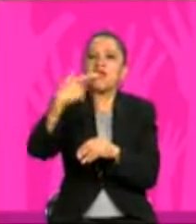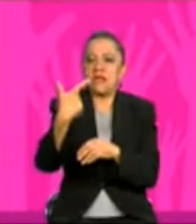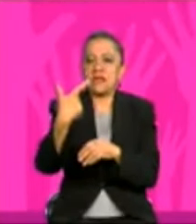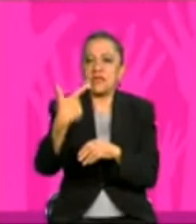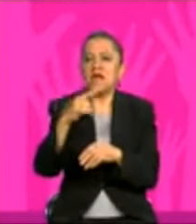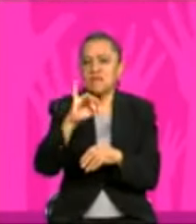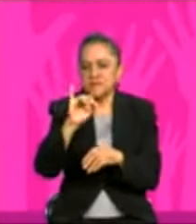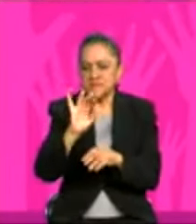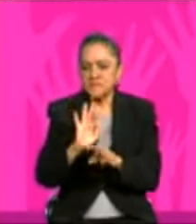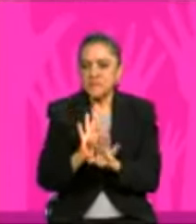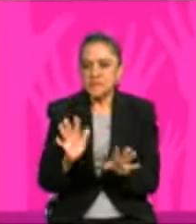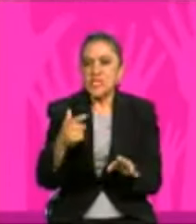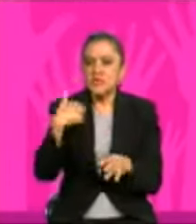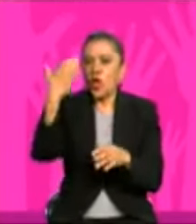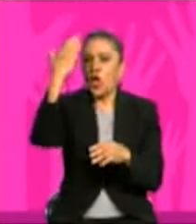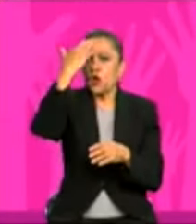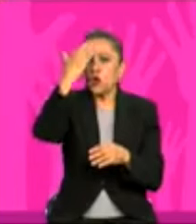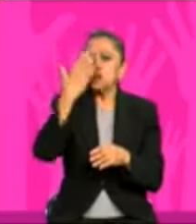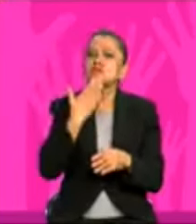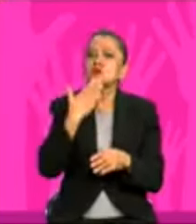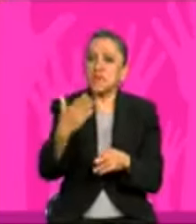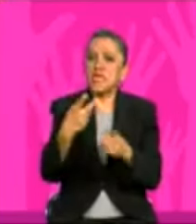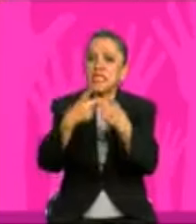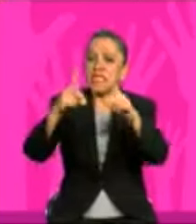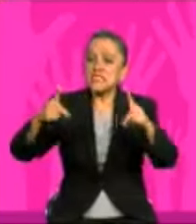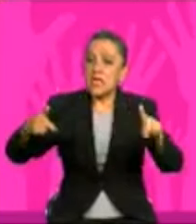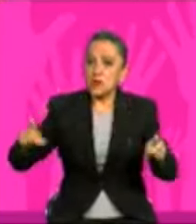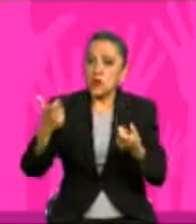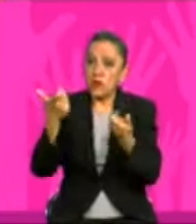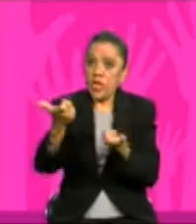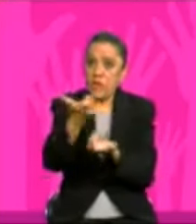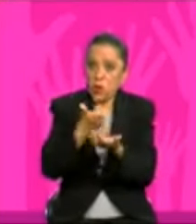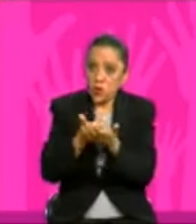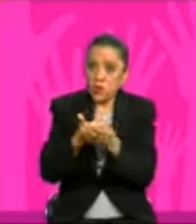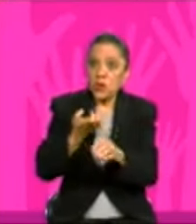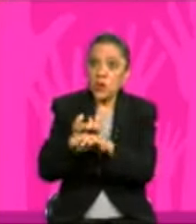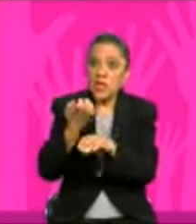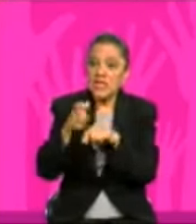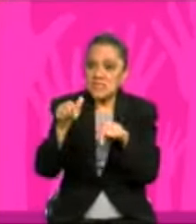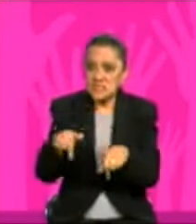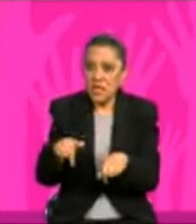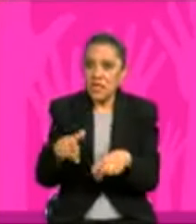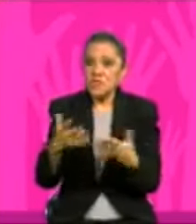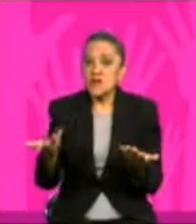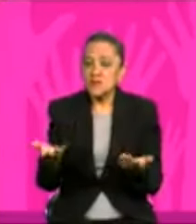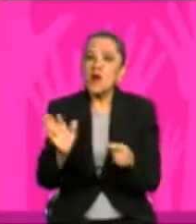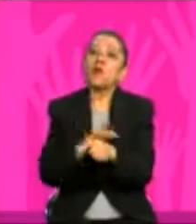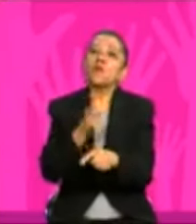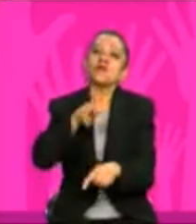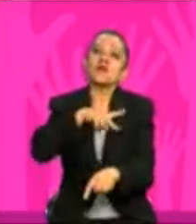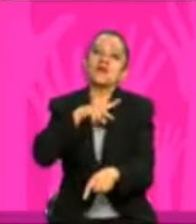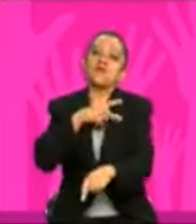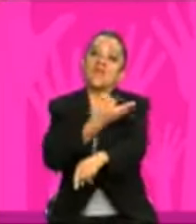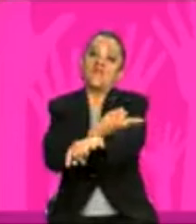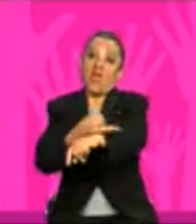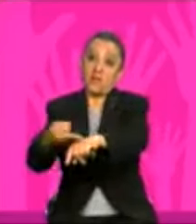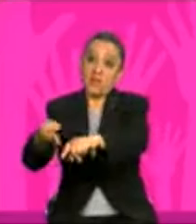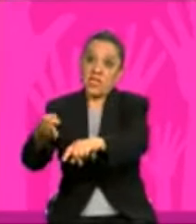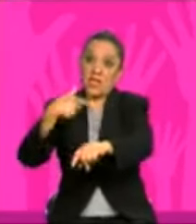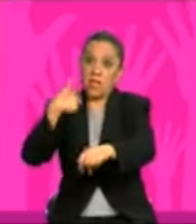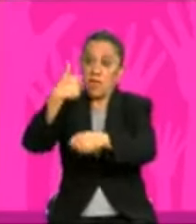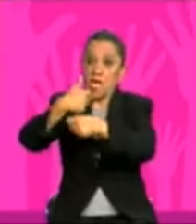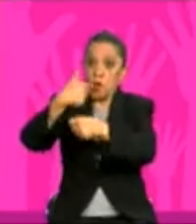muy bien los temas de desarrollo económico del estado, porque... Si bien mi familia con mi abuelo abrieron una